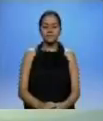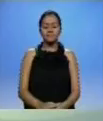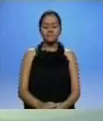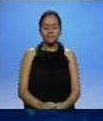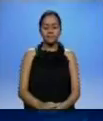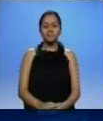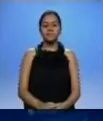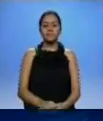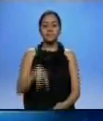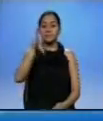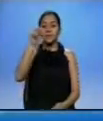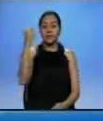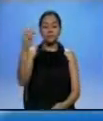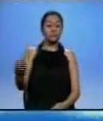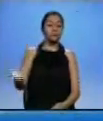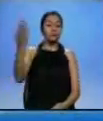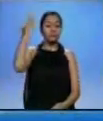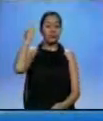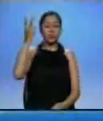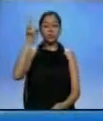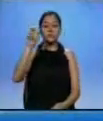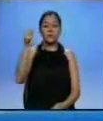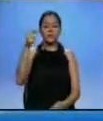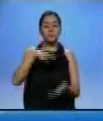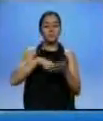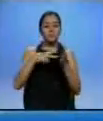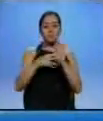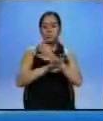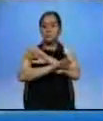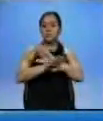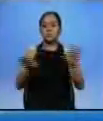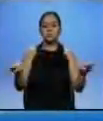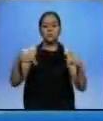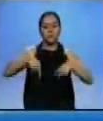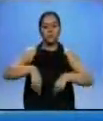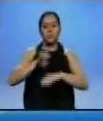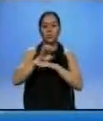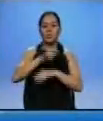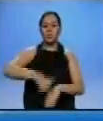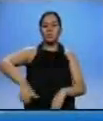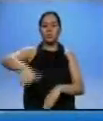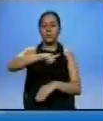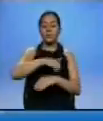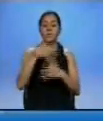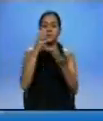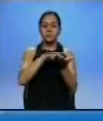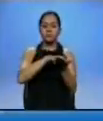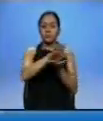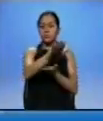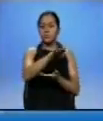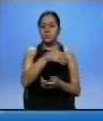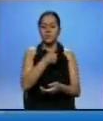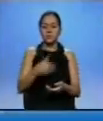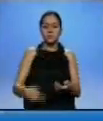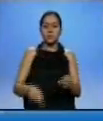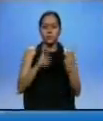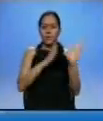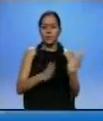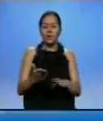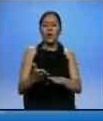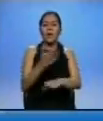Es que los hechos del 30 de septiembre del 2010 marcaron la vida democrática del país. El intento de golpe de Estado habría sido preparado